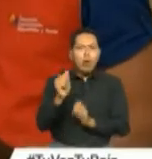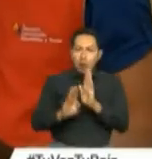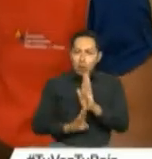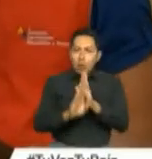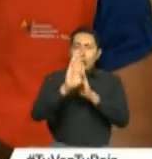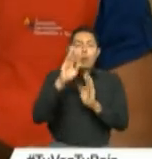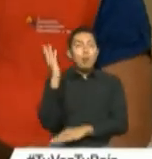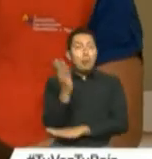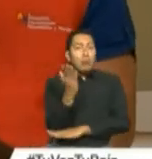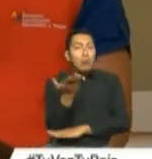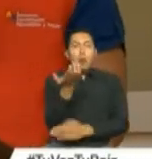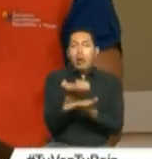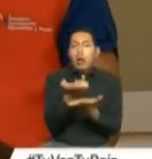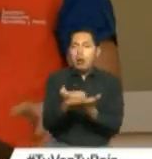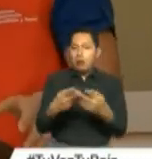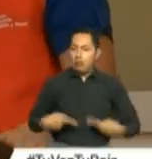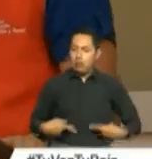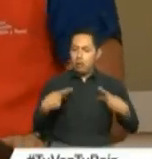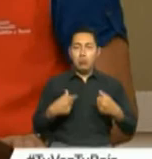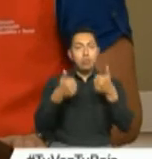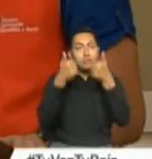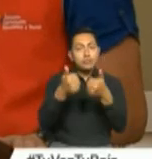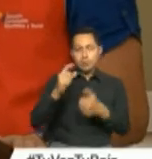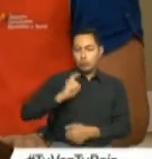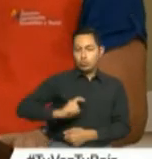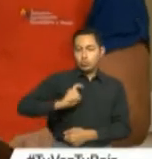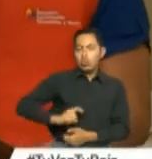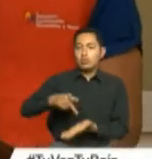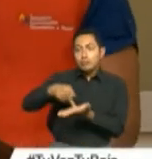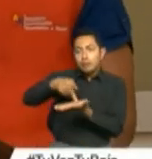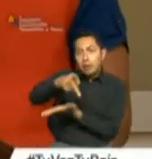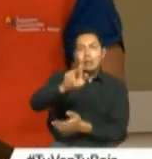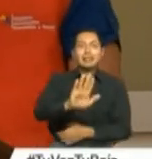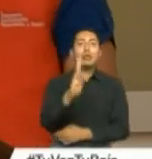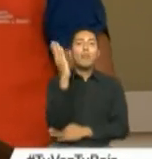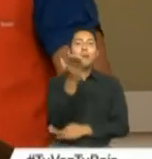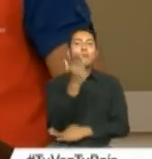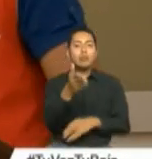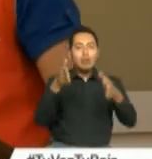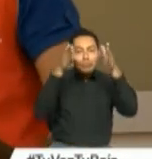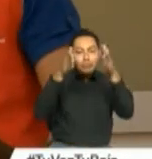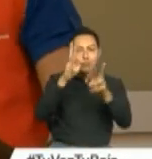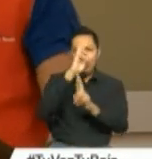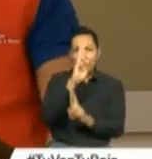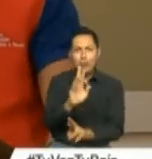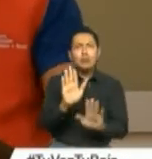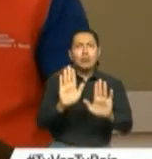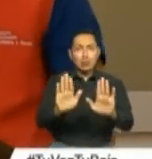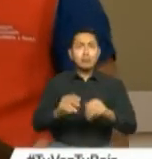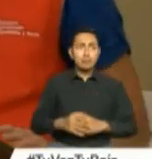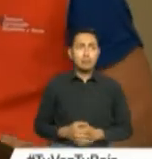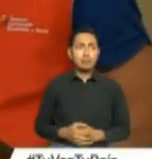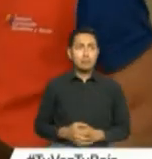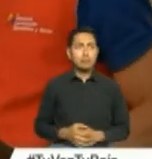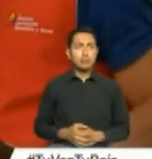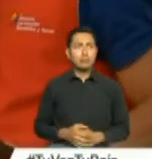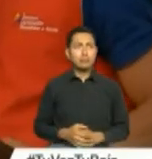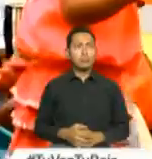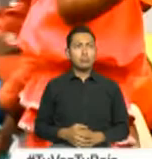condiciones económicas y salariales de los educadores y educadores. educadoras de nuestro